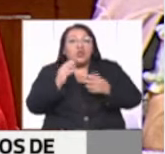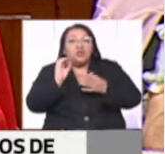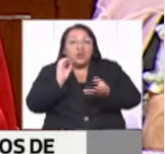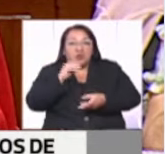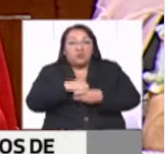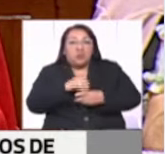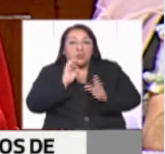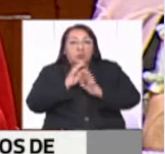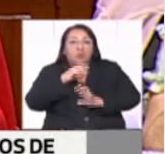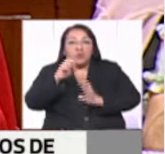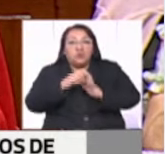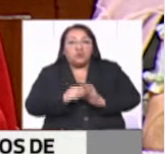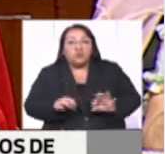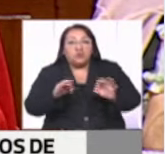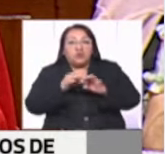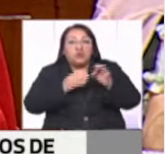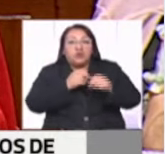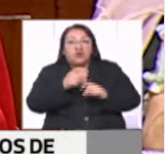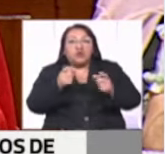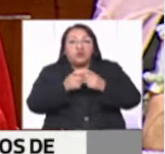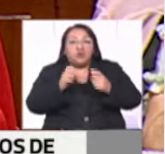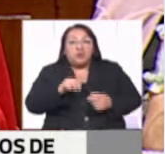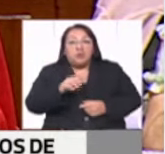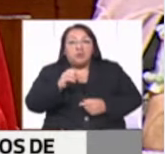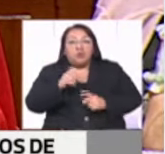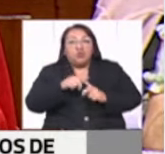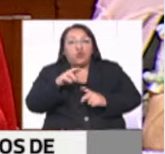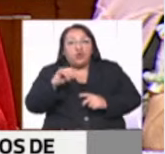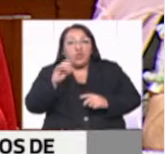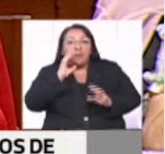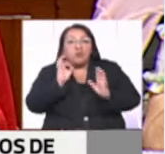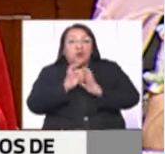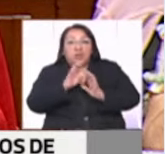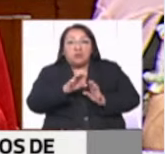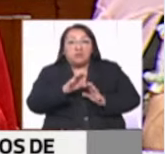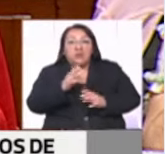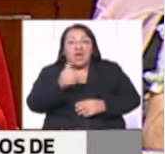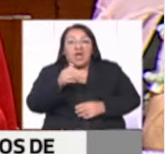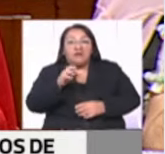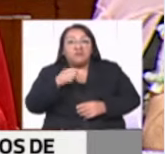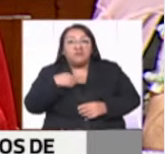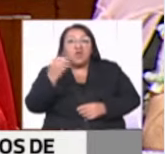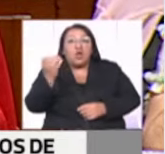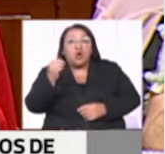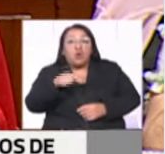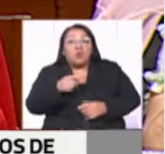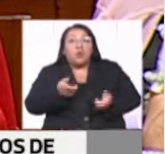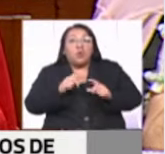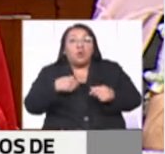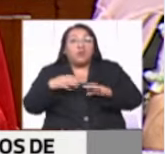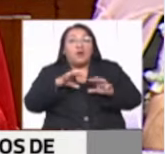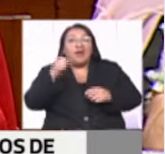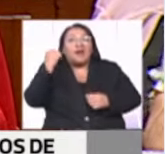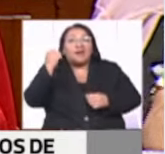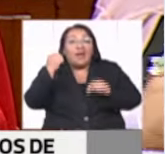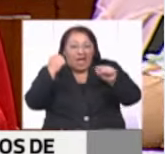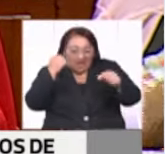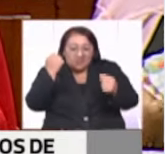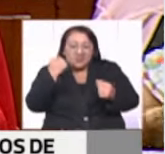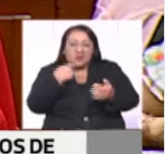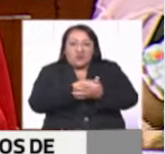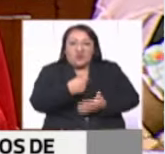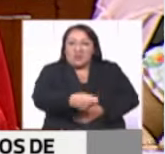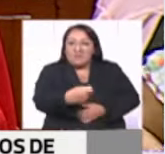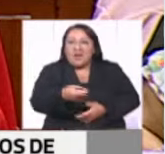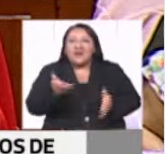incorporemos proyectos importantes, como ya lo mencionó el congresista Montoya. Por ejemplo, presidente, que las AFP nos cobren cuando nos hagan ganar. En ese momento nosotros le